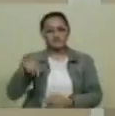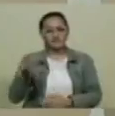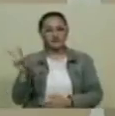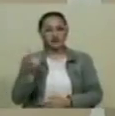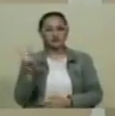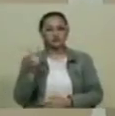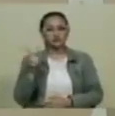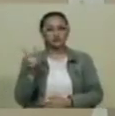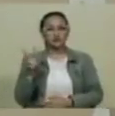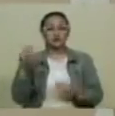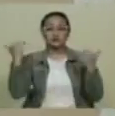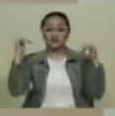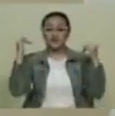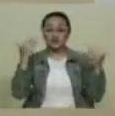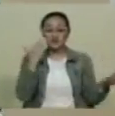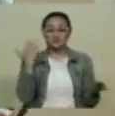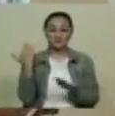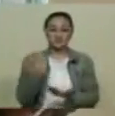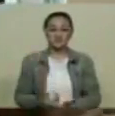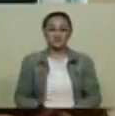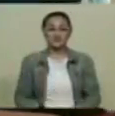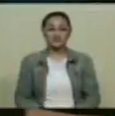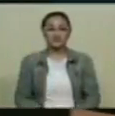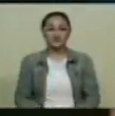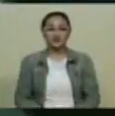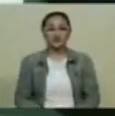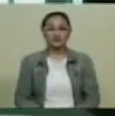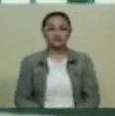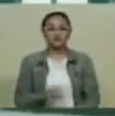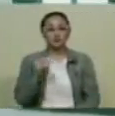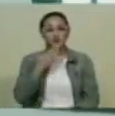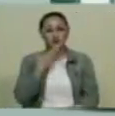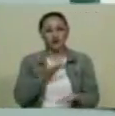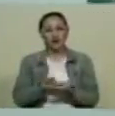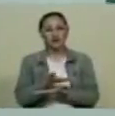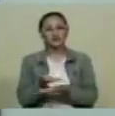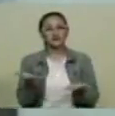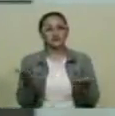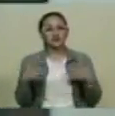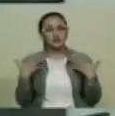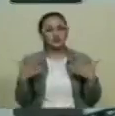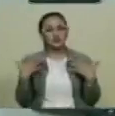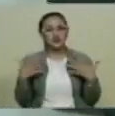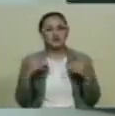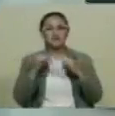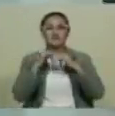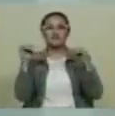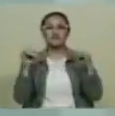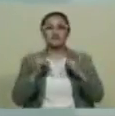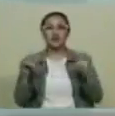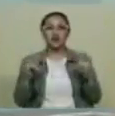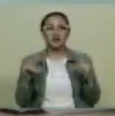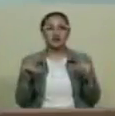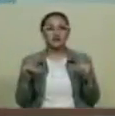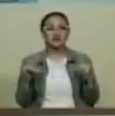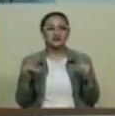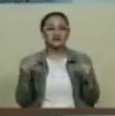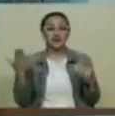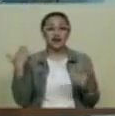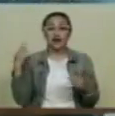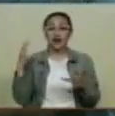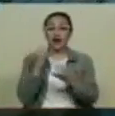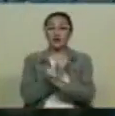celebrar tal nombramiento. Vamos a escucharlo. Bueno, muchísimas gracias. Estamos sumamente felices por lo que ha ocurrido anoche.